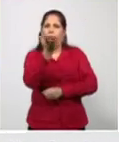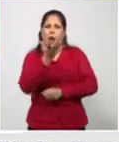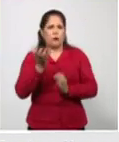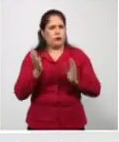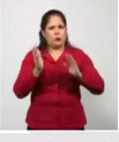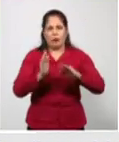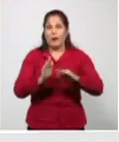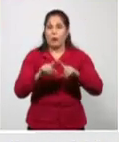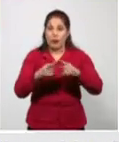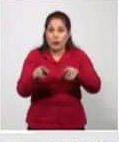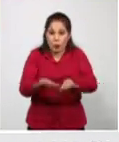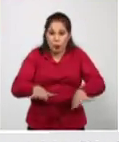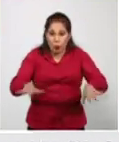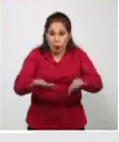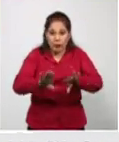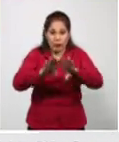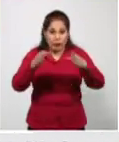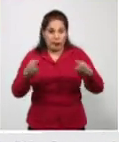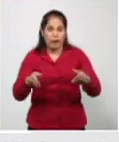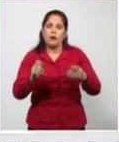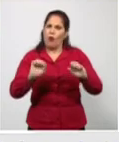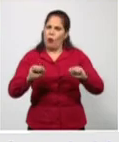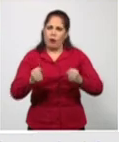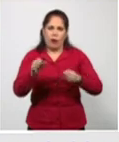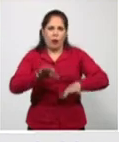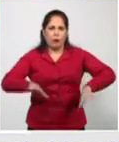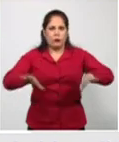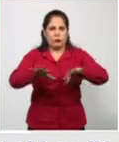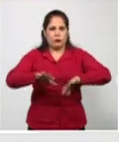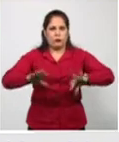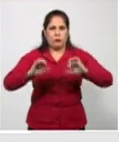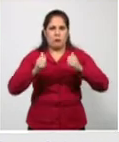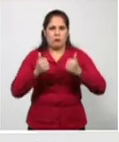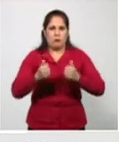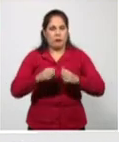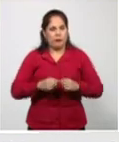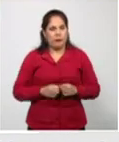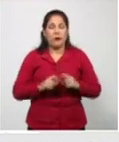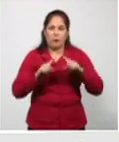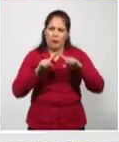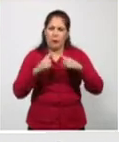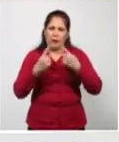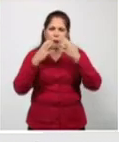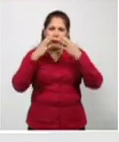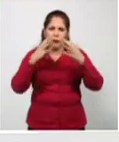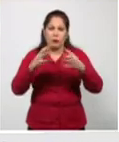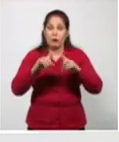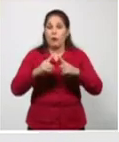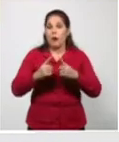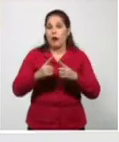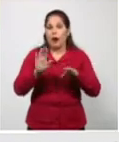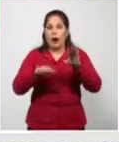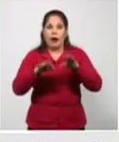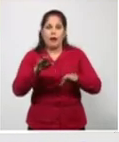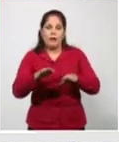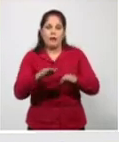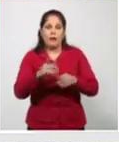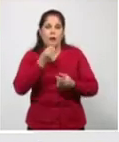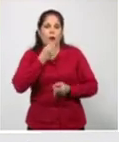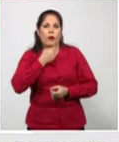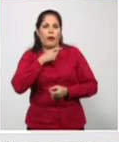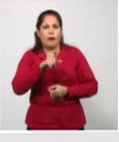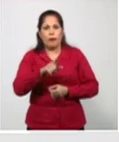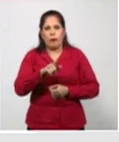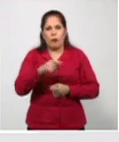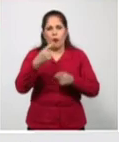las superficies son las que más se contaminan. Sin embargo, es importante porque también hace un efecto sobre todo. Sí,